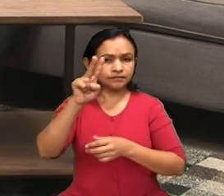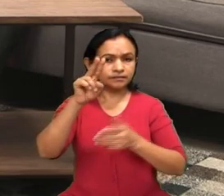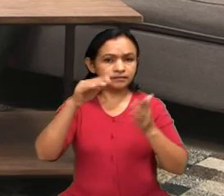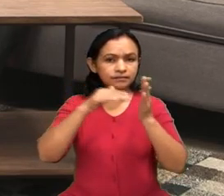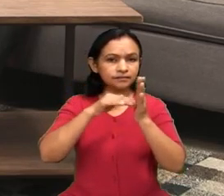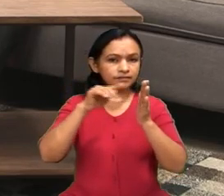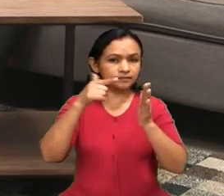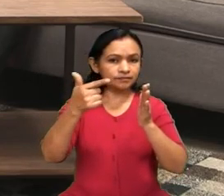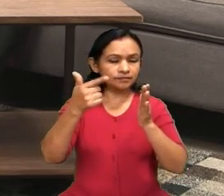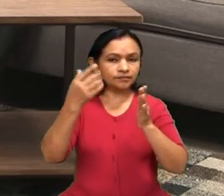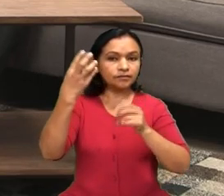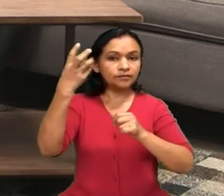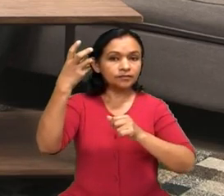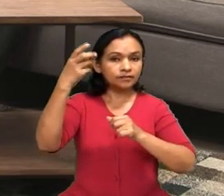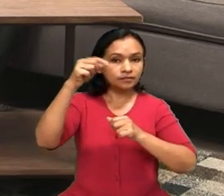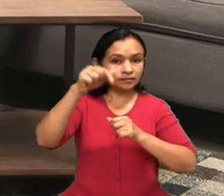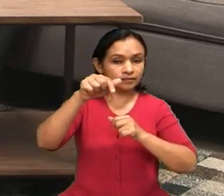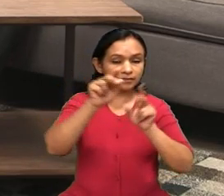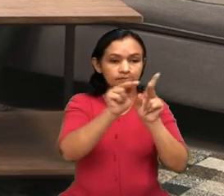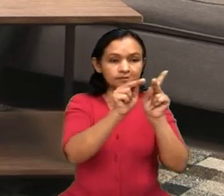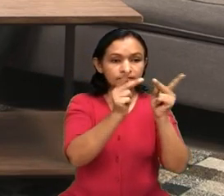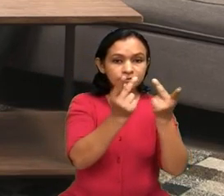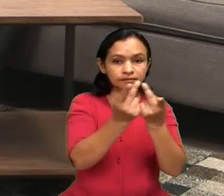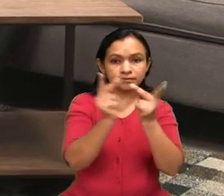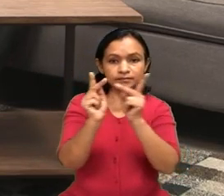2007, una fecha en la que el pueblo nicaragüense ve